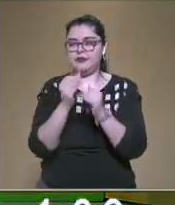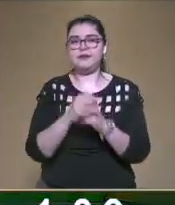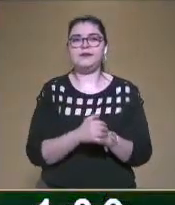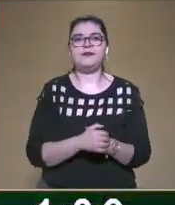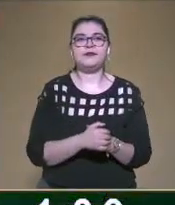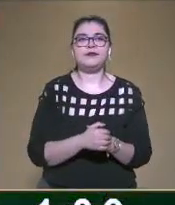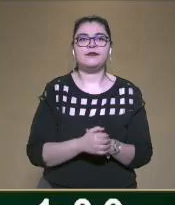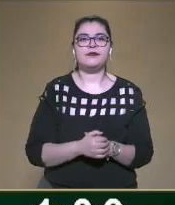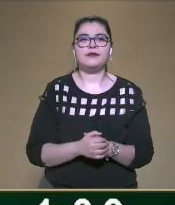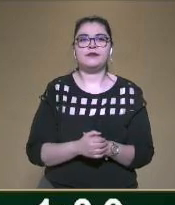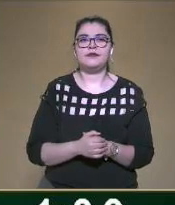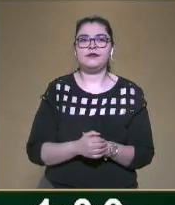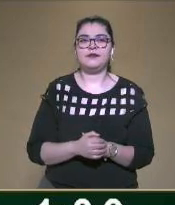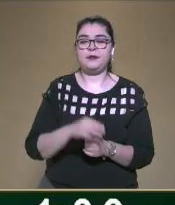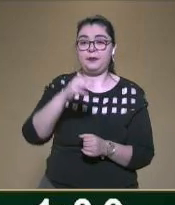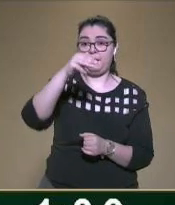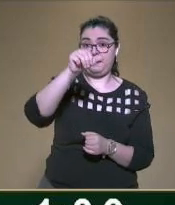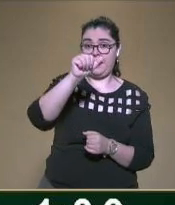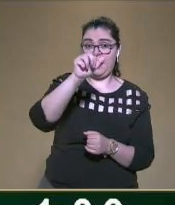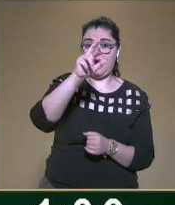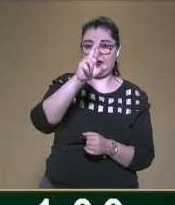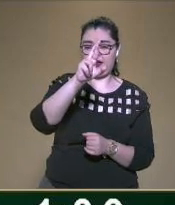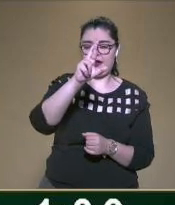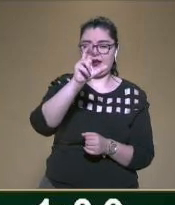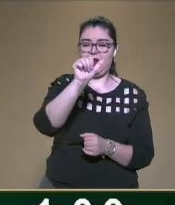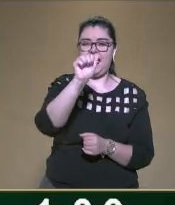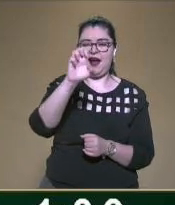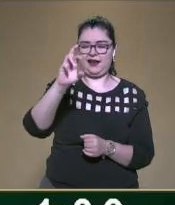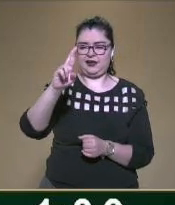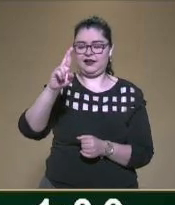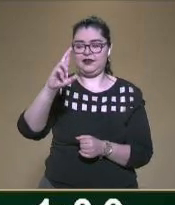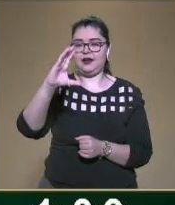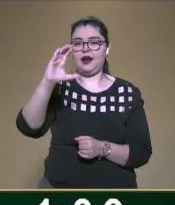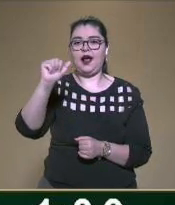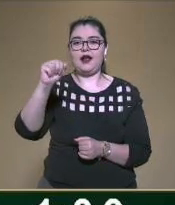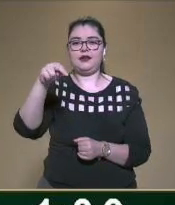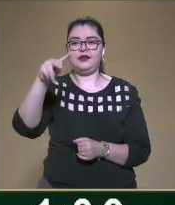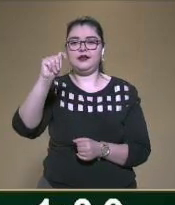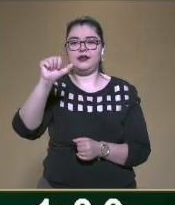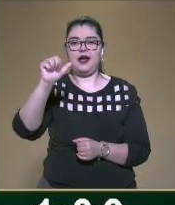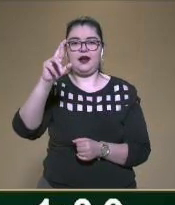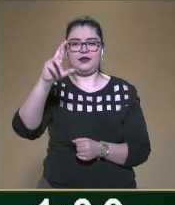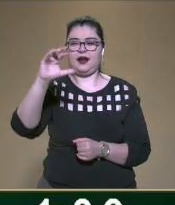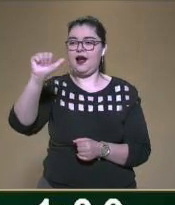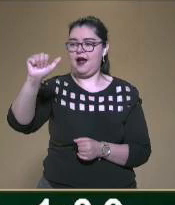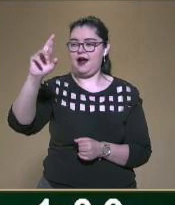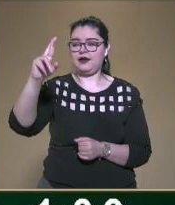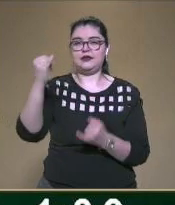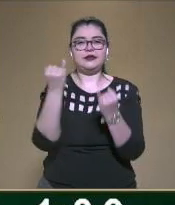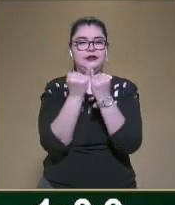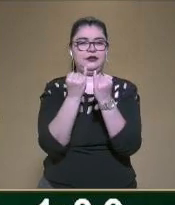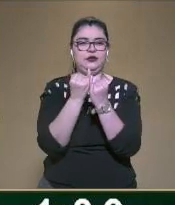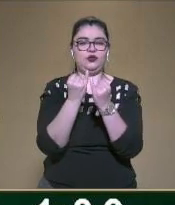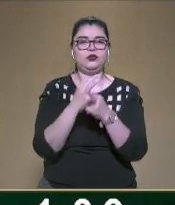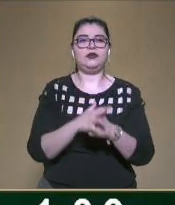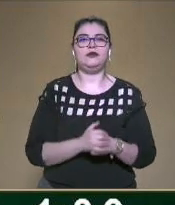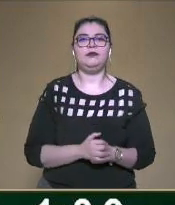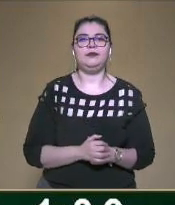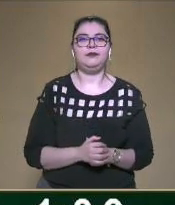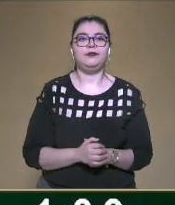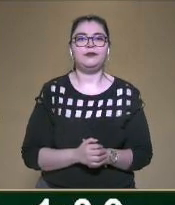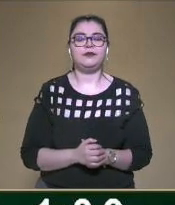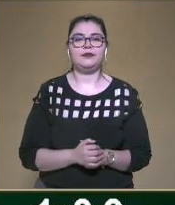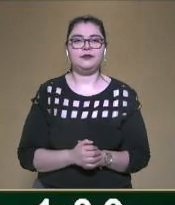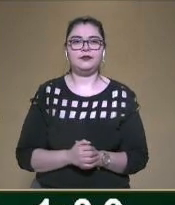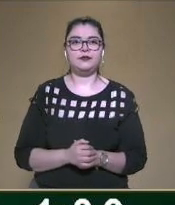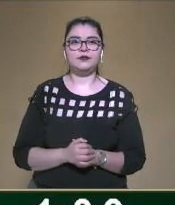con cantar y cuando se refiere a los delfines rameros, con marineros. Marineros, ¿verdad? Tiene